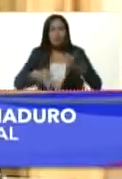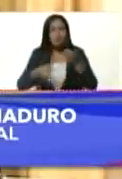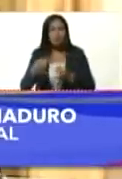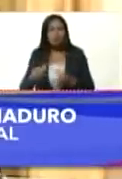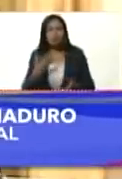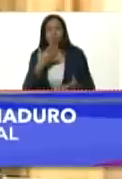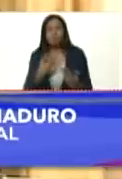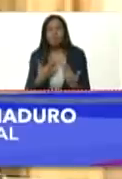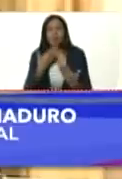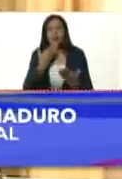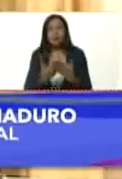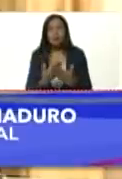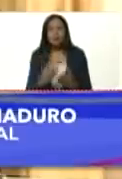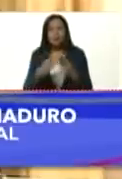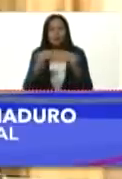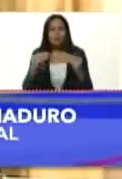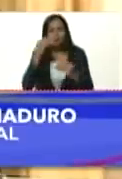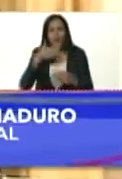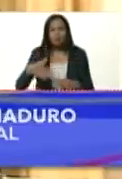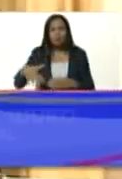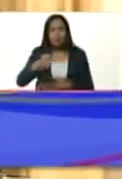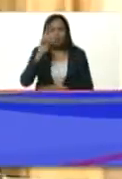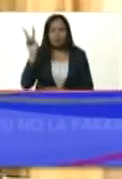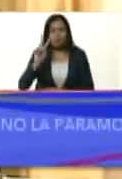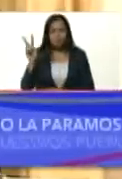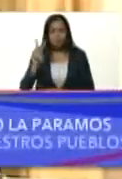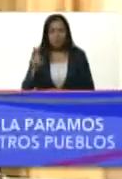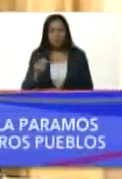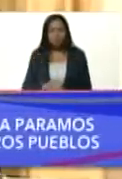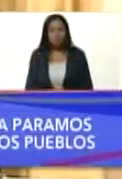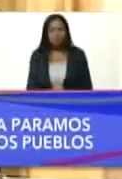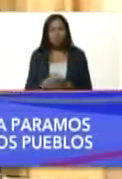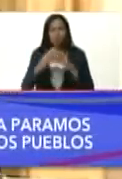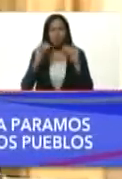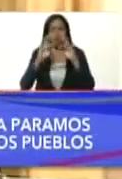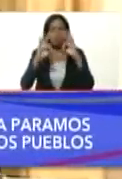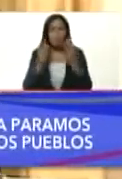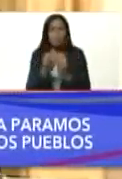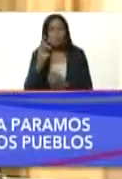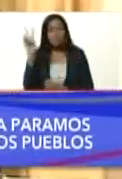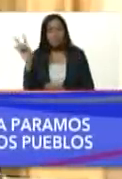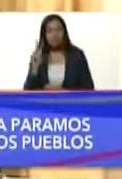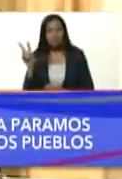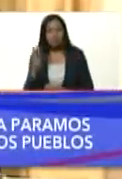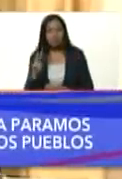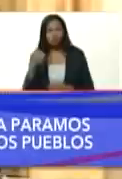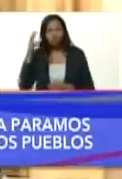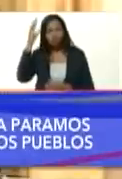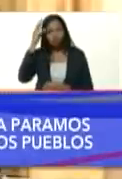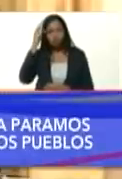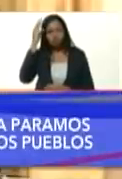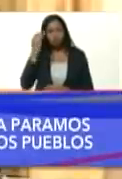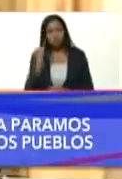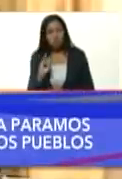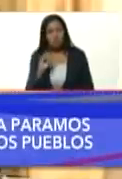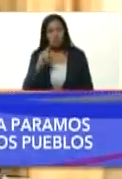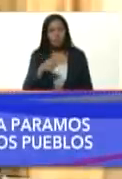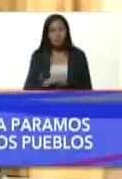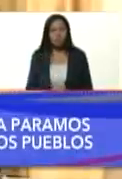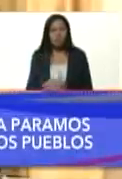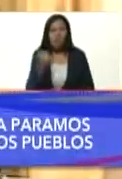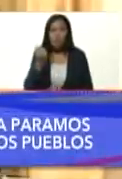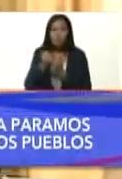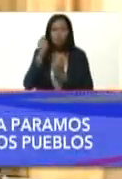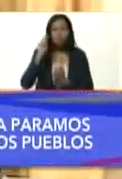las gracias a toda la población venezolana, a toda la familia venezolana, por su conciencia y por su